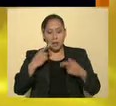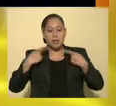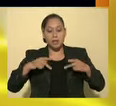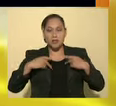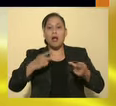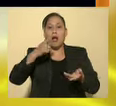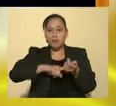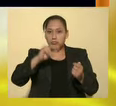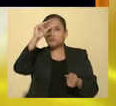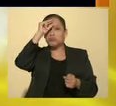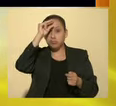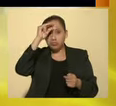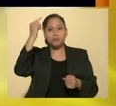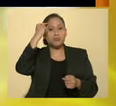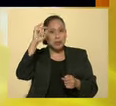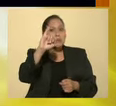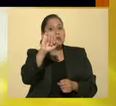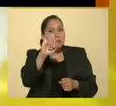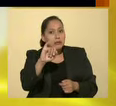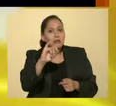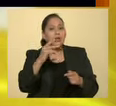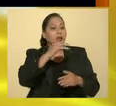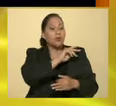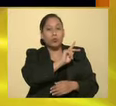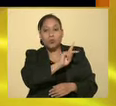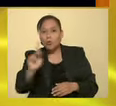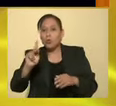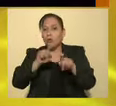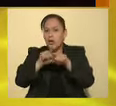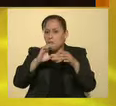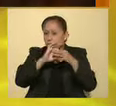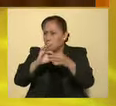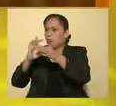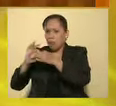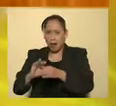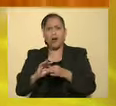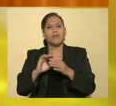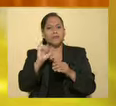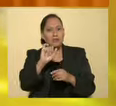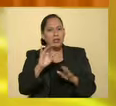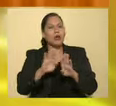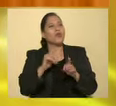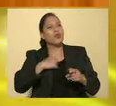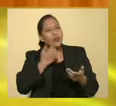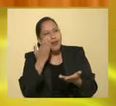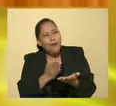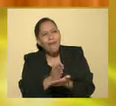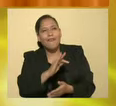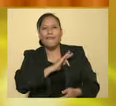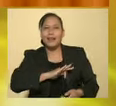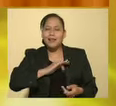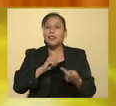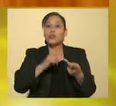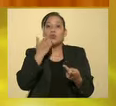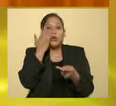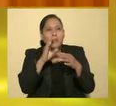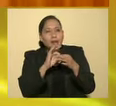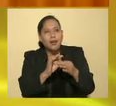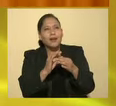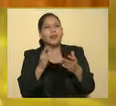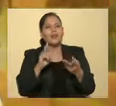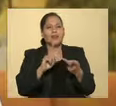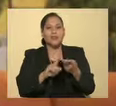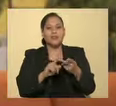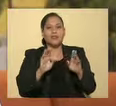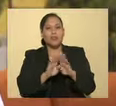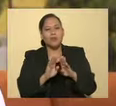mentales, seres mentales, que todos estamos hermanados en una búsqueda por ser felices. Todos estamos hermanados en una búsqueda